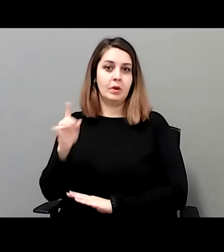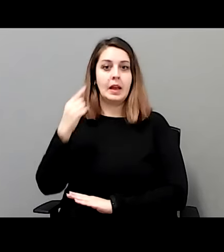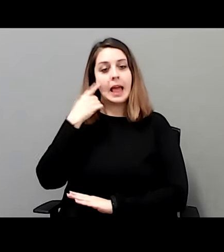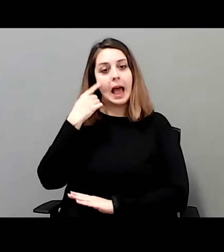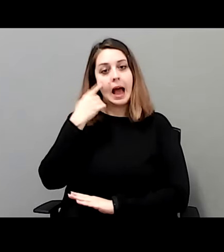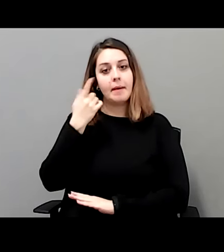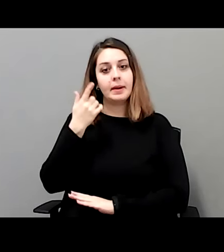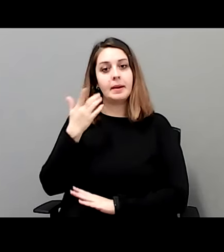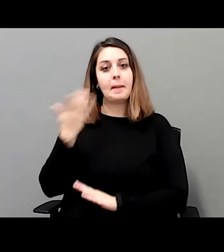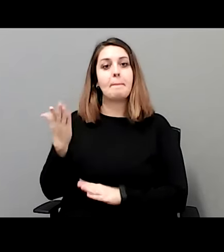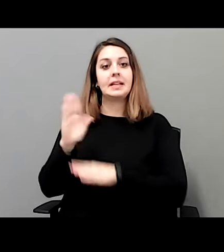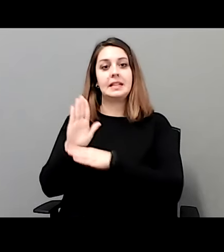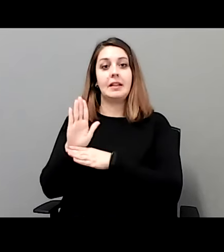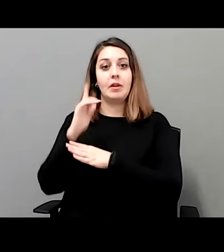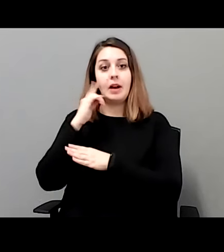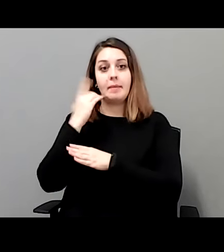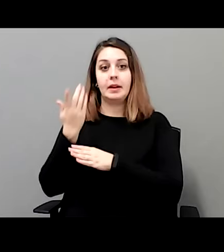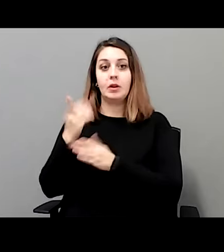su presentación